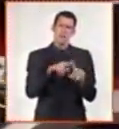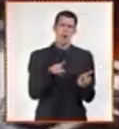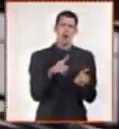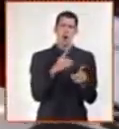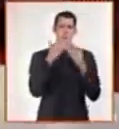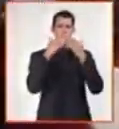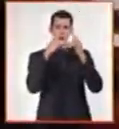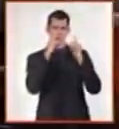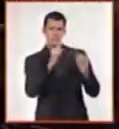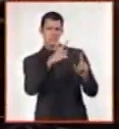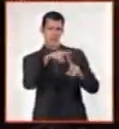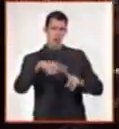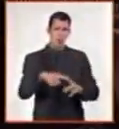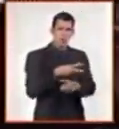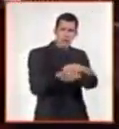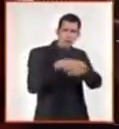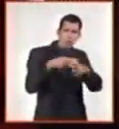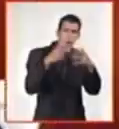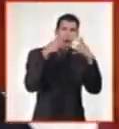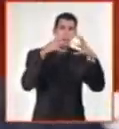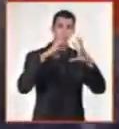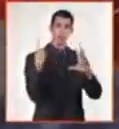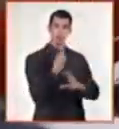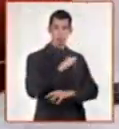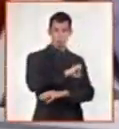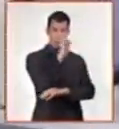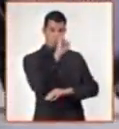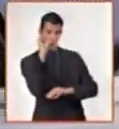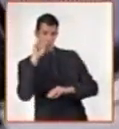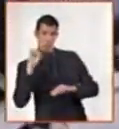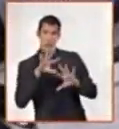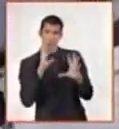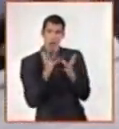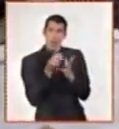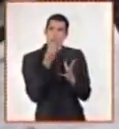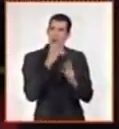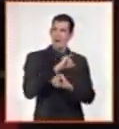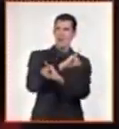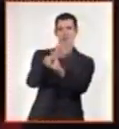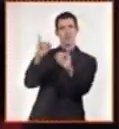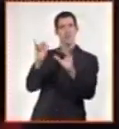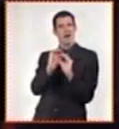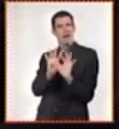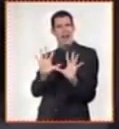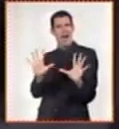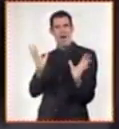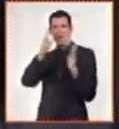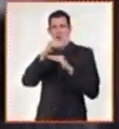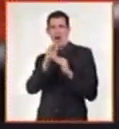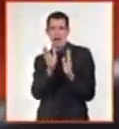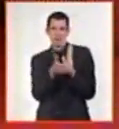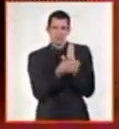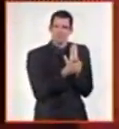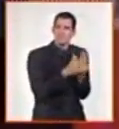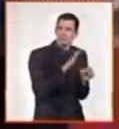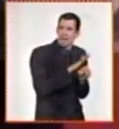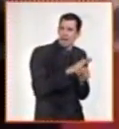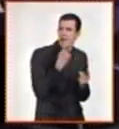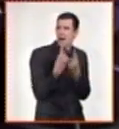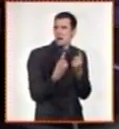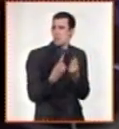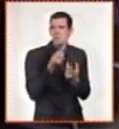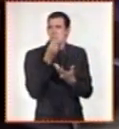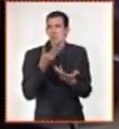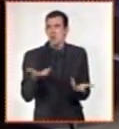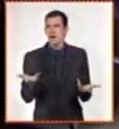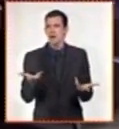segundo es actuar de manera proactiva a la hora de contar la historia. Hasta, decimos en China, hasta el mejor